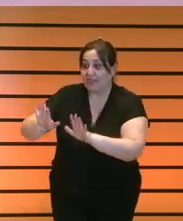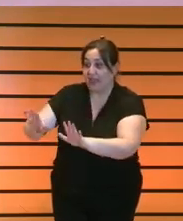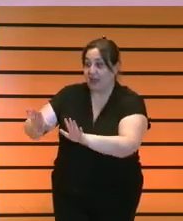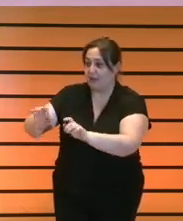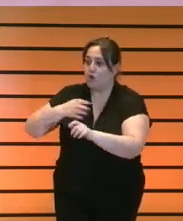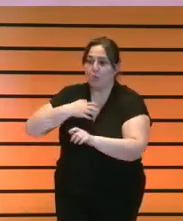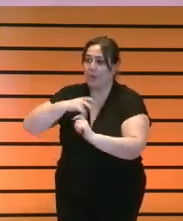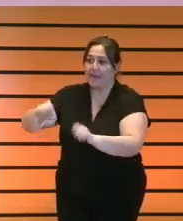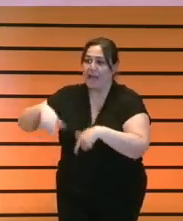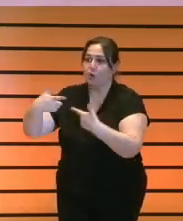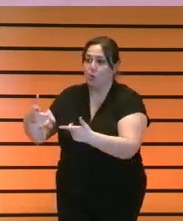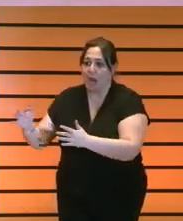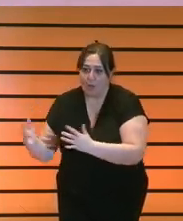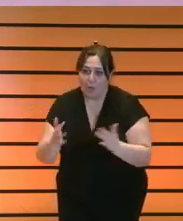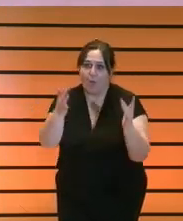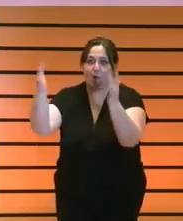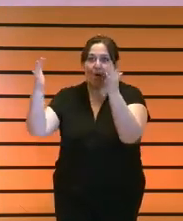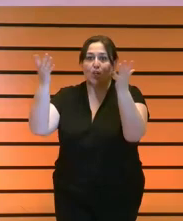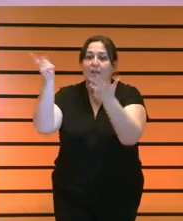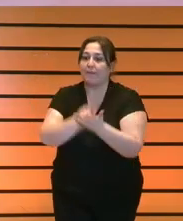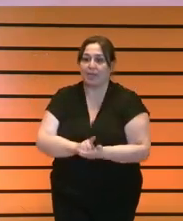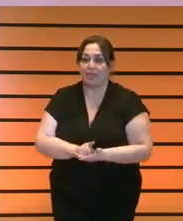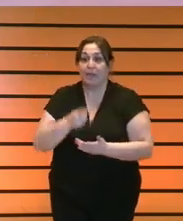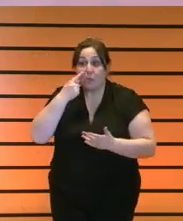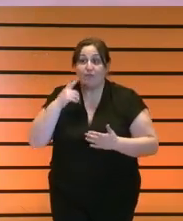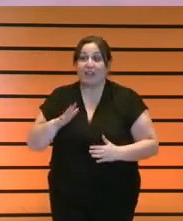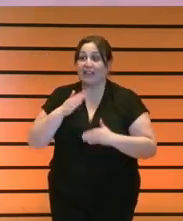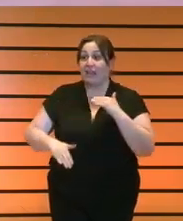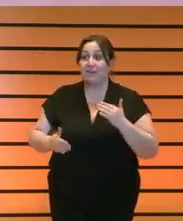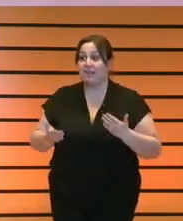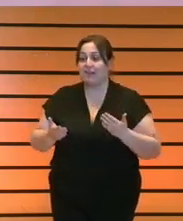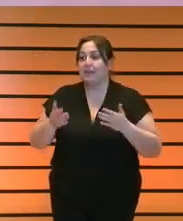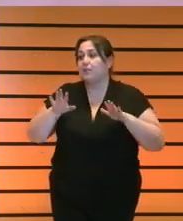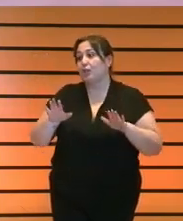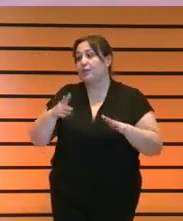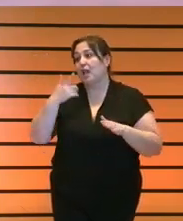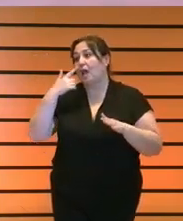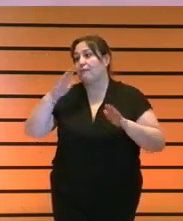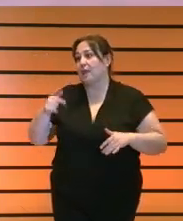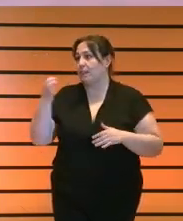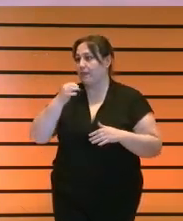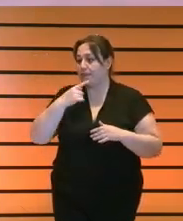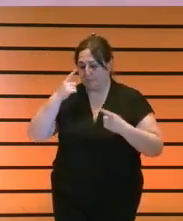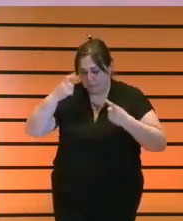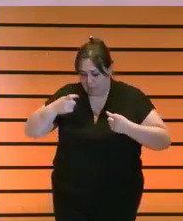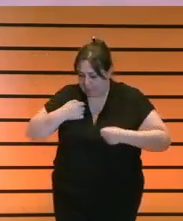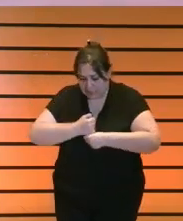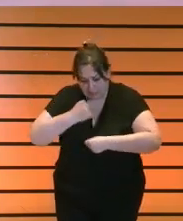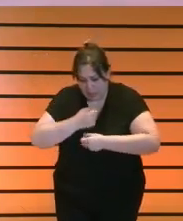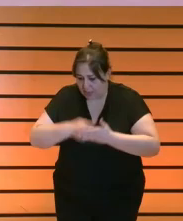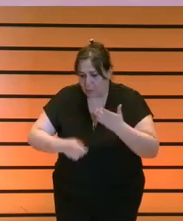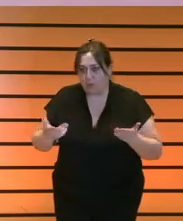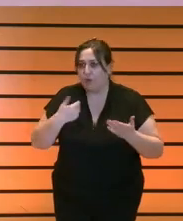natural. Hasta ese punto estamos llevando las cosas, ¿no? Entonces, tenemos que ponernos las pilas. Ya basta de